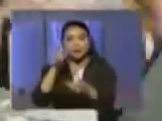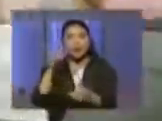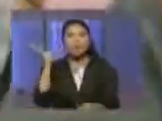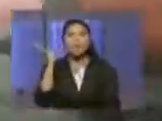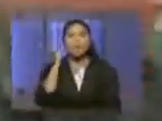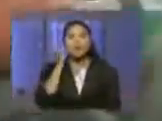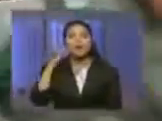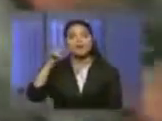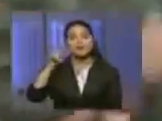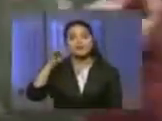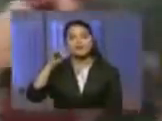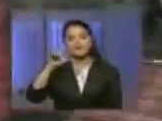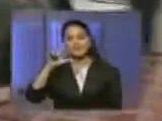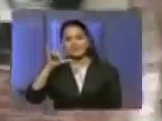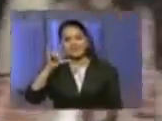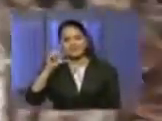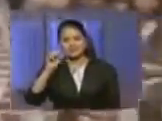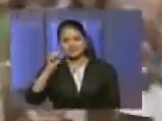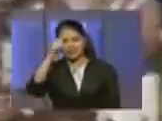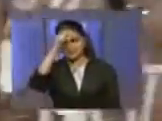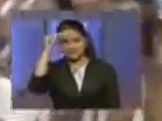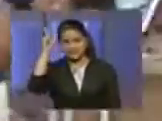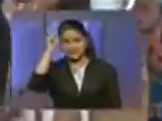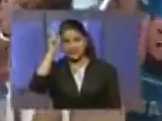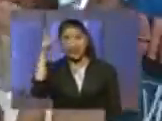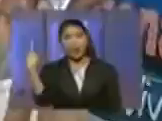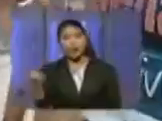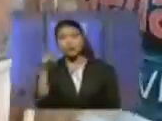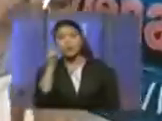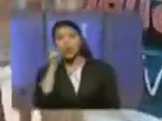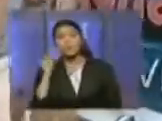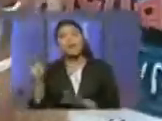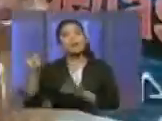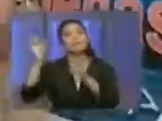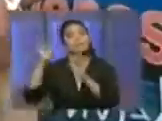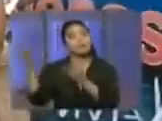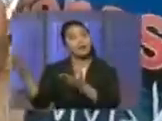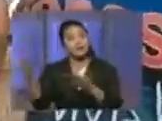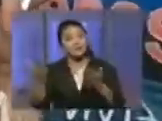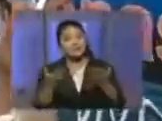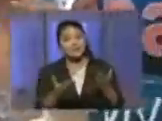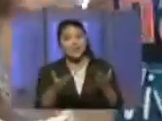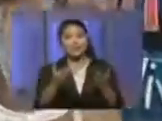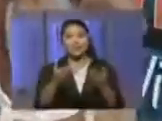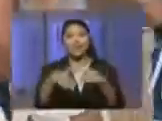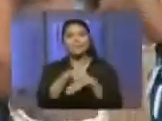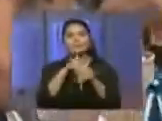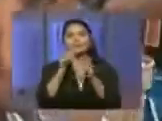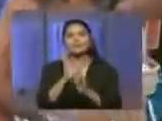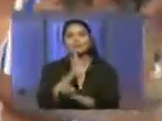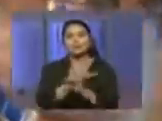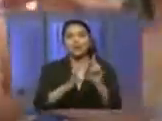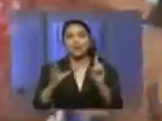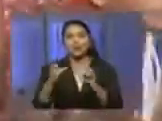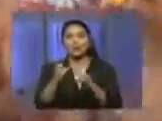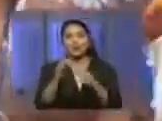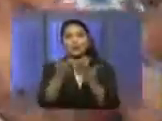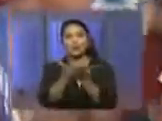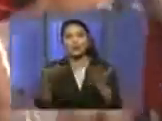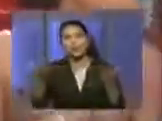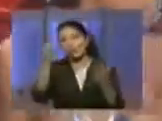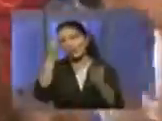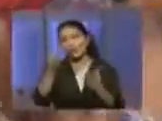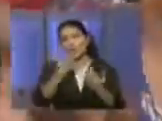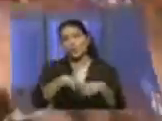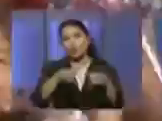invitado especial a nuestro ministro Fredy ñez y nuestros Voceros y voceras del Consejo